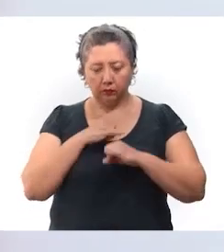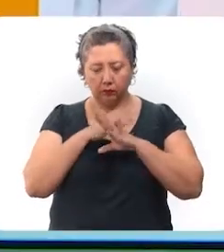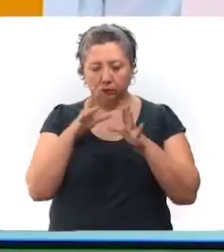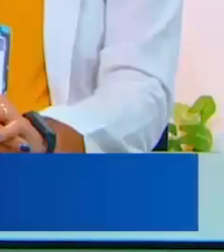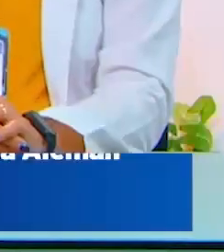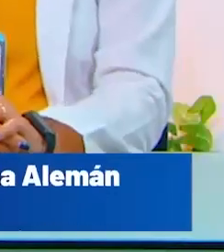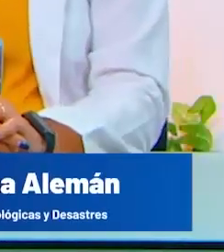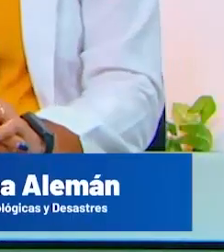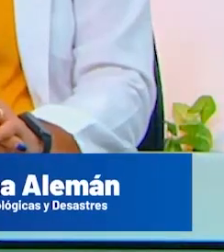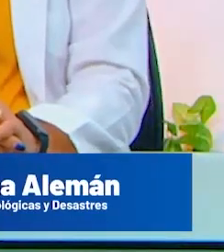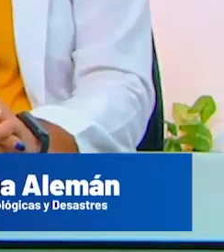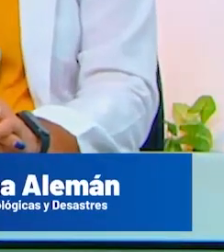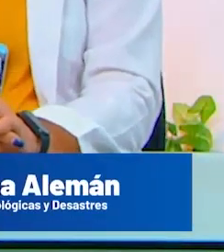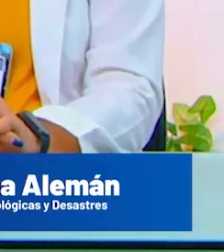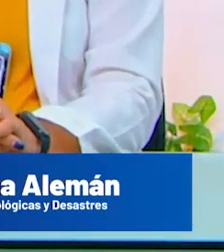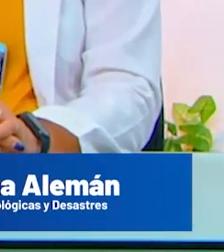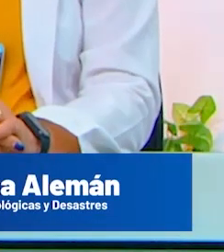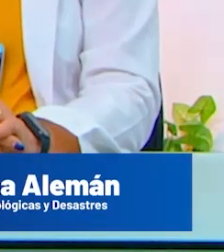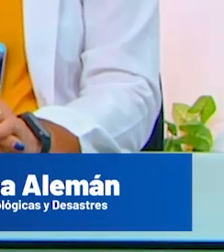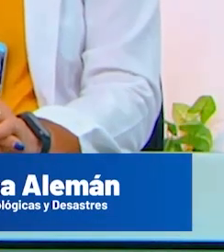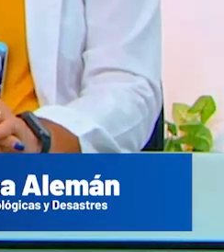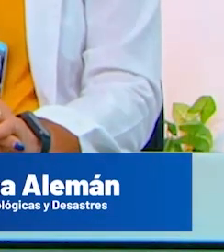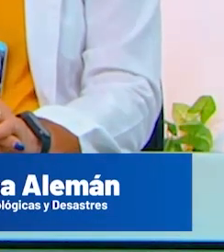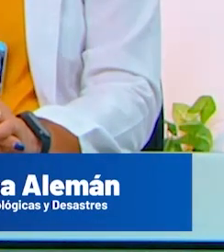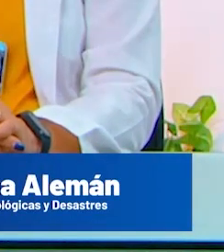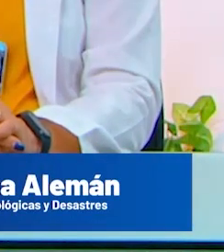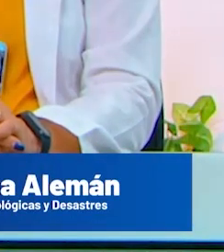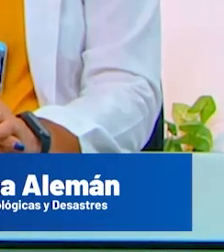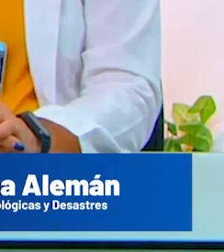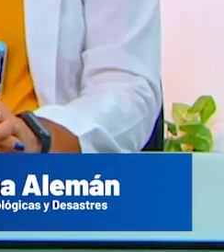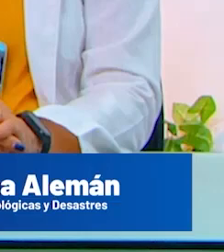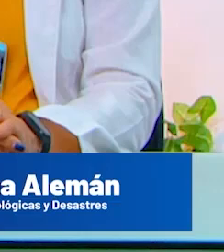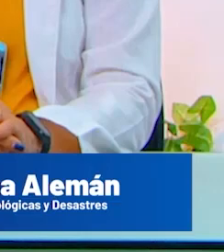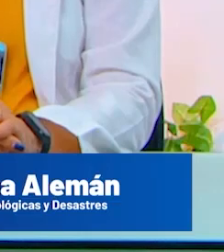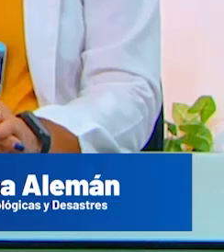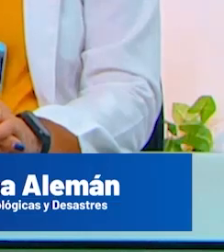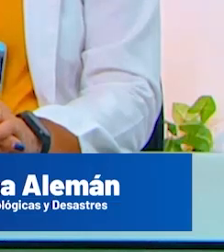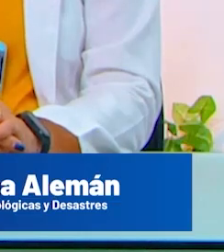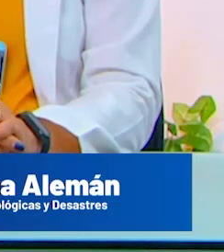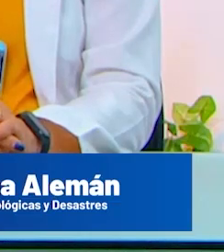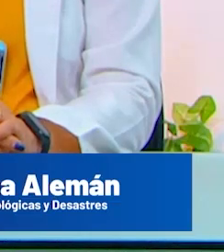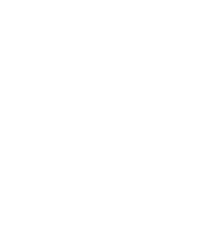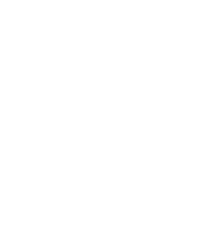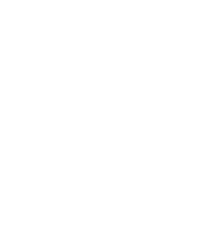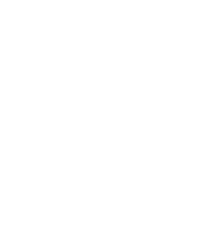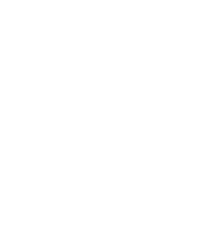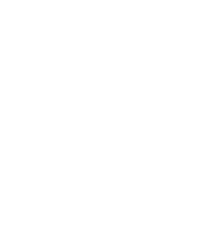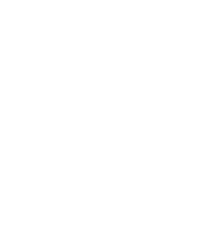reporte, doctor. Muchas gracias, Química. Estaremos actualizando esta información todos los días por este mismo medio.